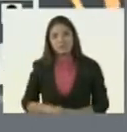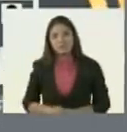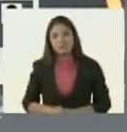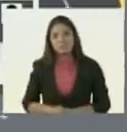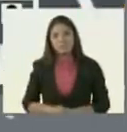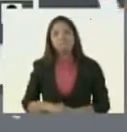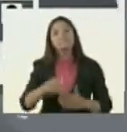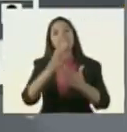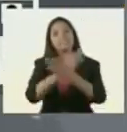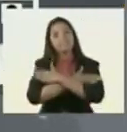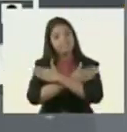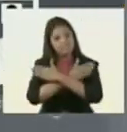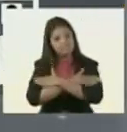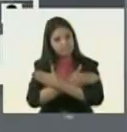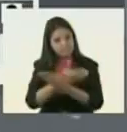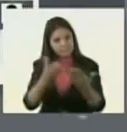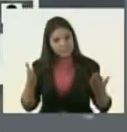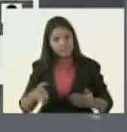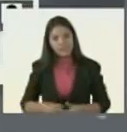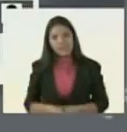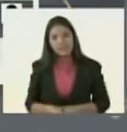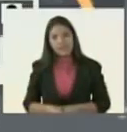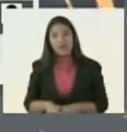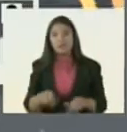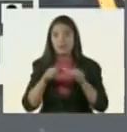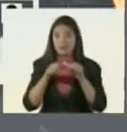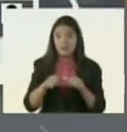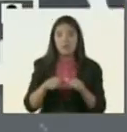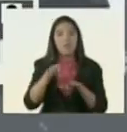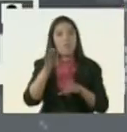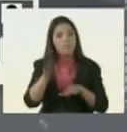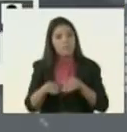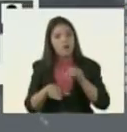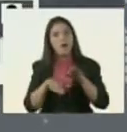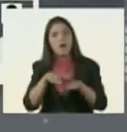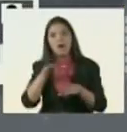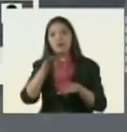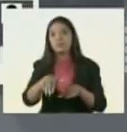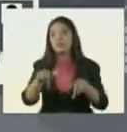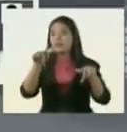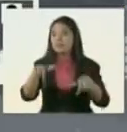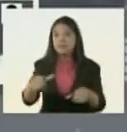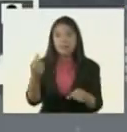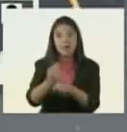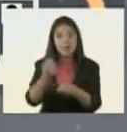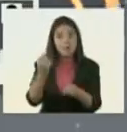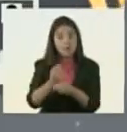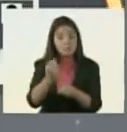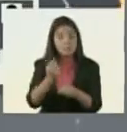Los felicito entonces y que sigamos dando pasos en esta tarea